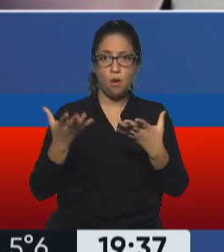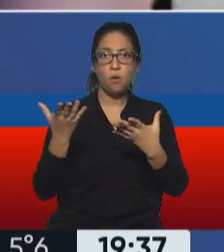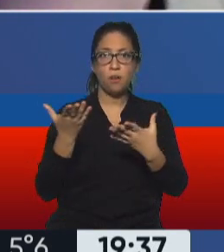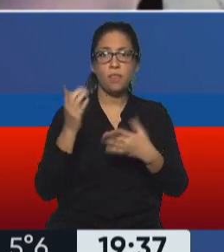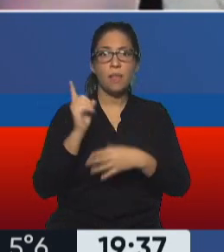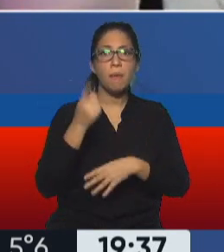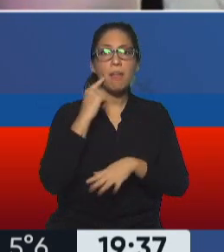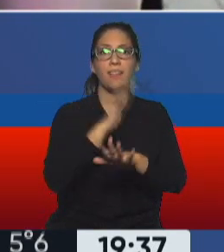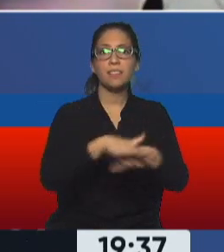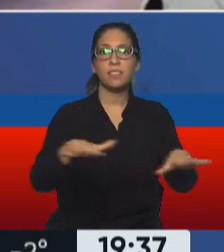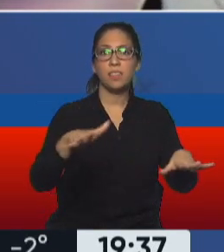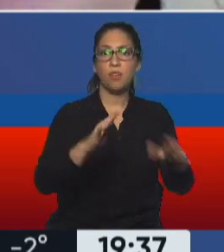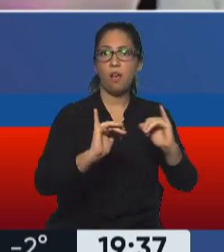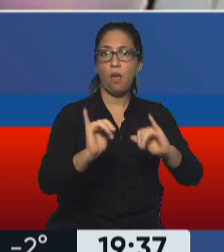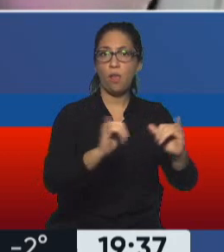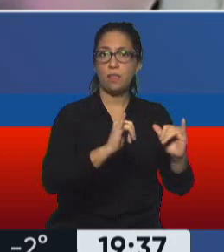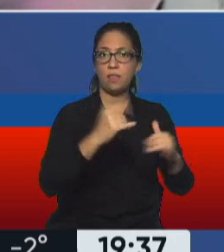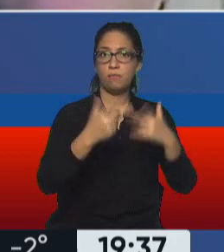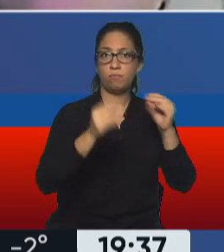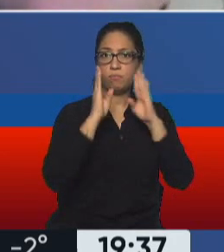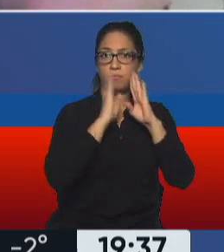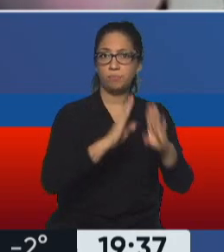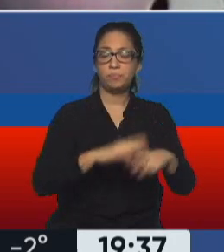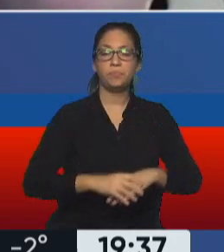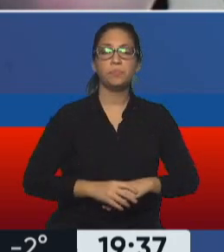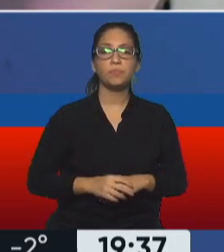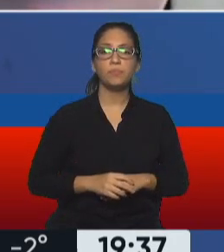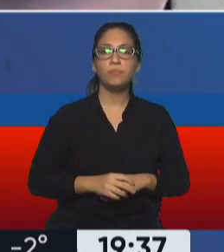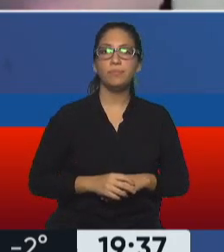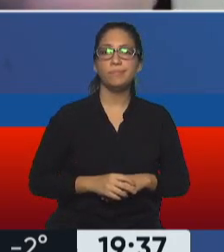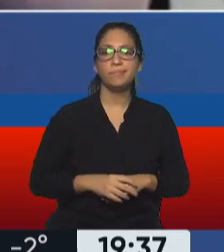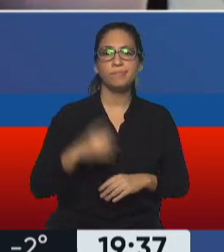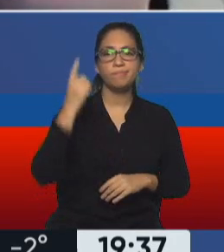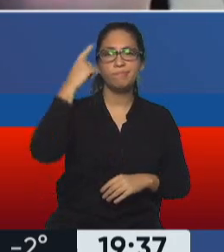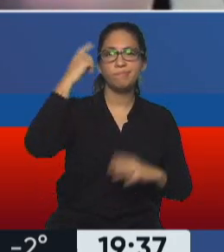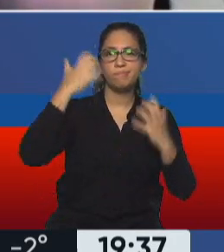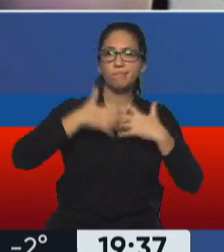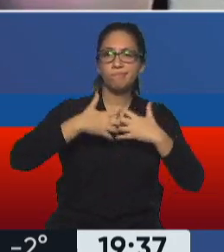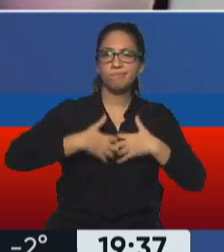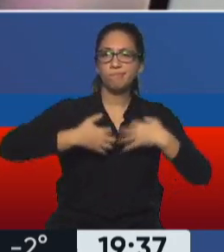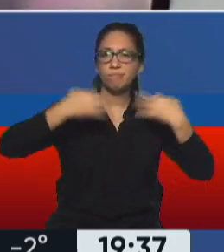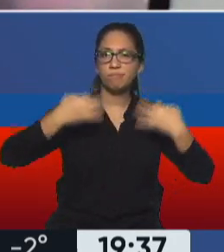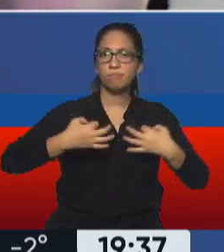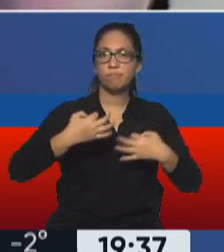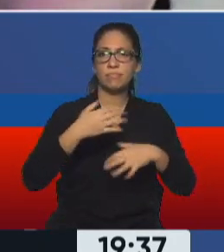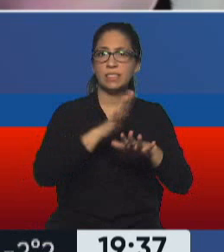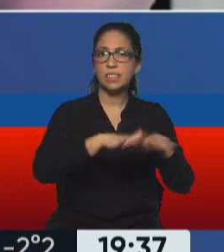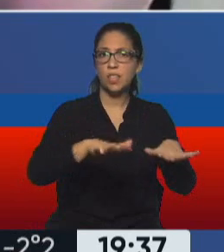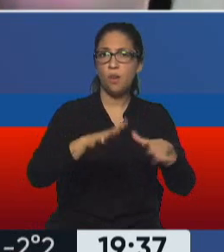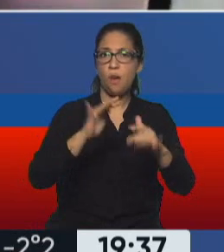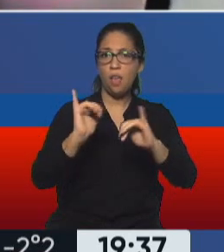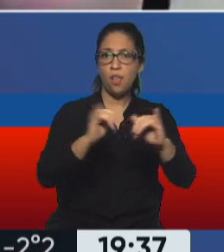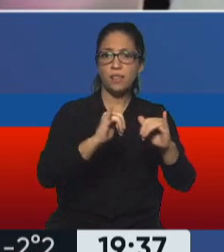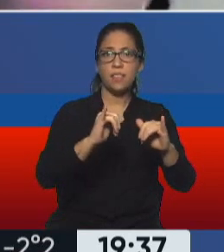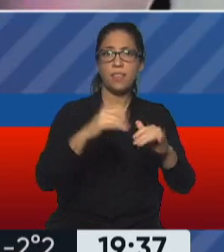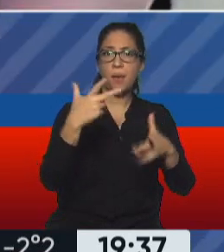edad pediátrica y de la adolescencia. Si uno se pone a pensar, es poco probable que en un chico o en un adolescente